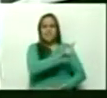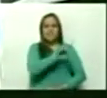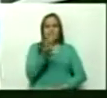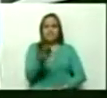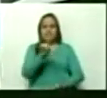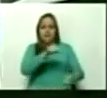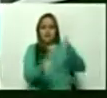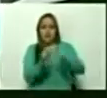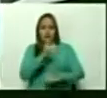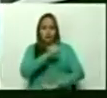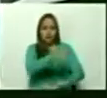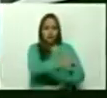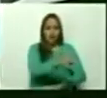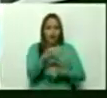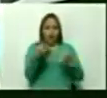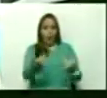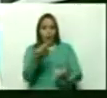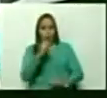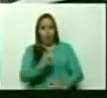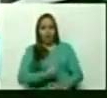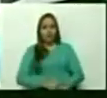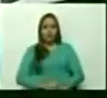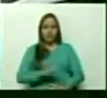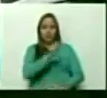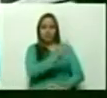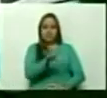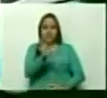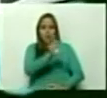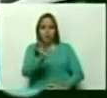camiones. Tenemos ahorita el